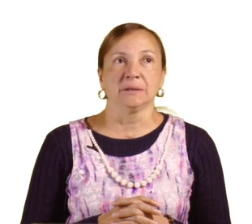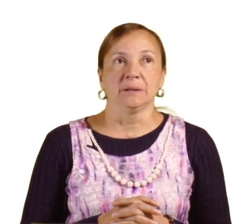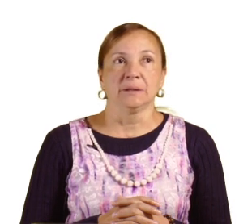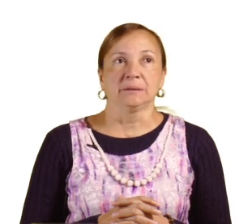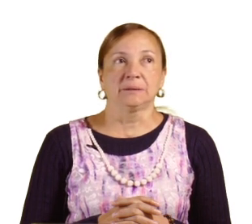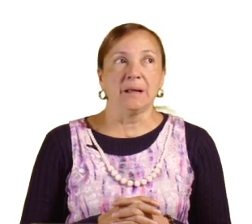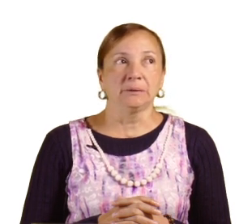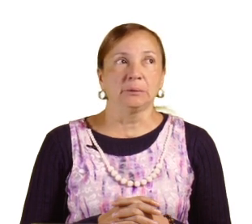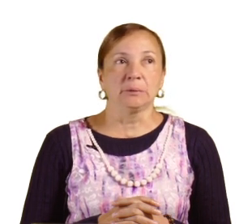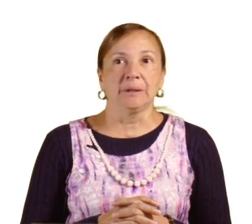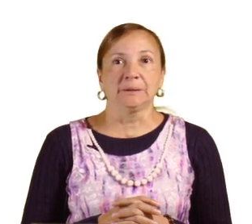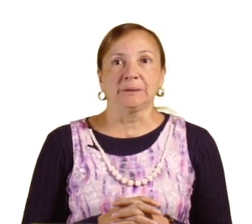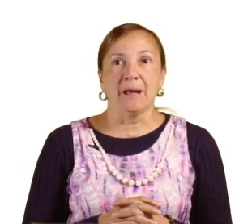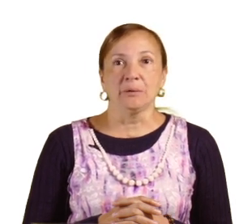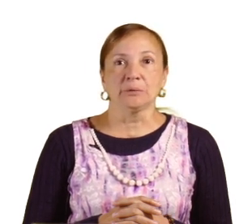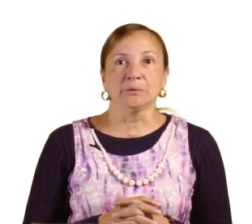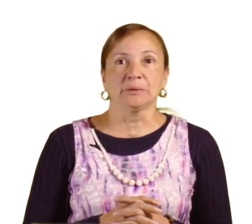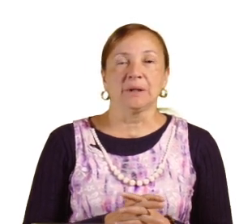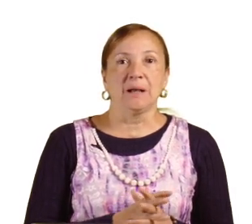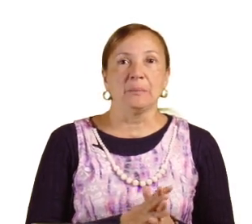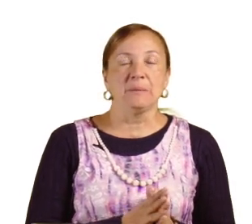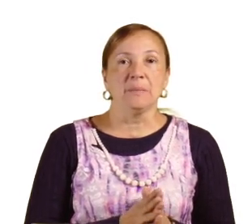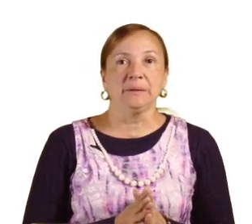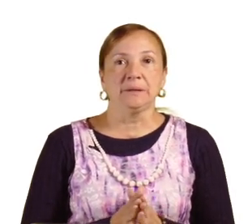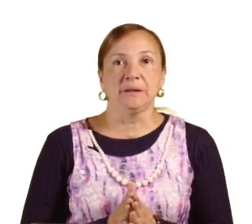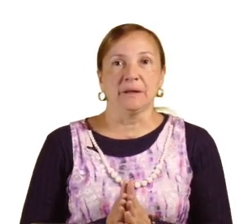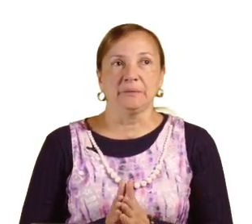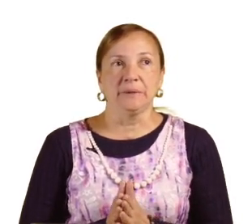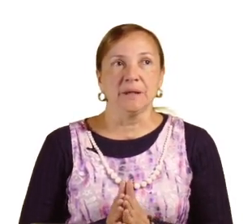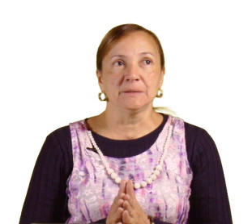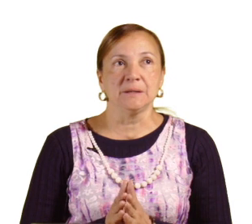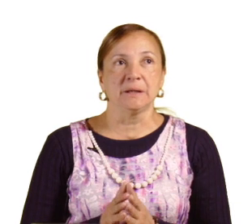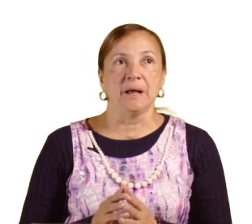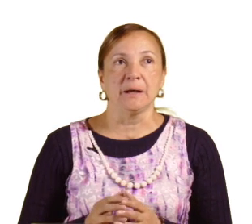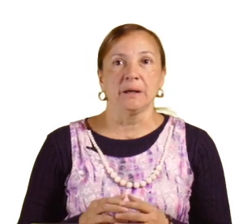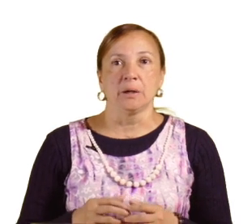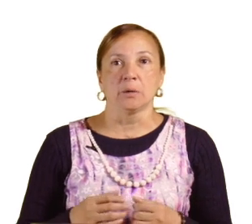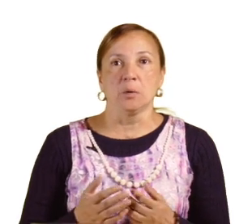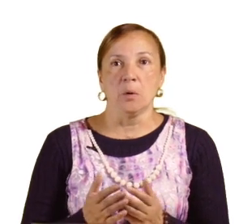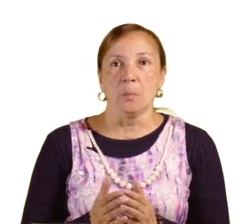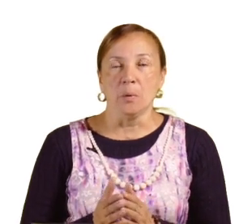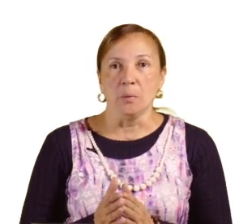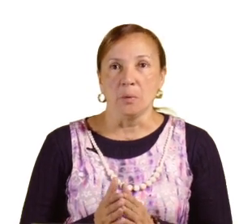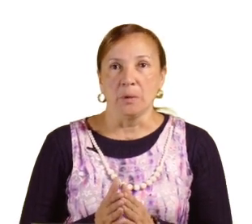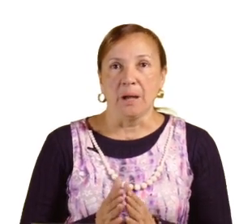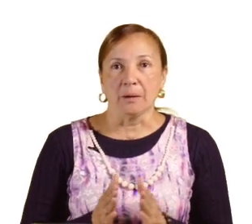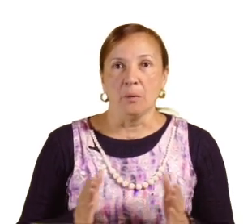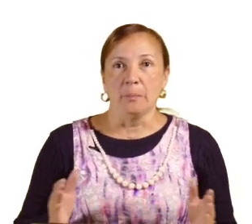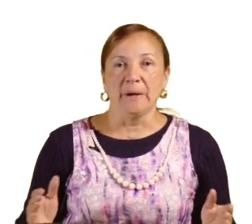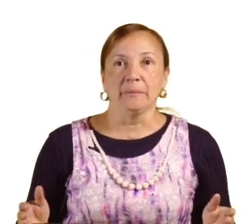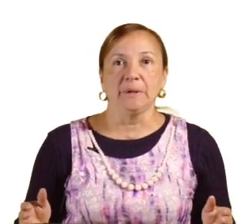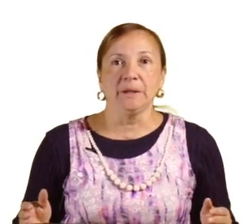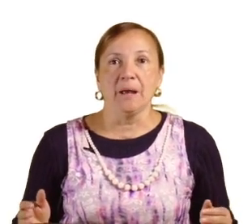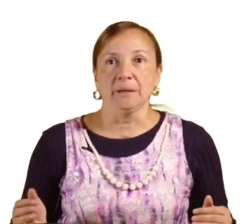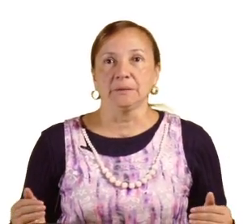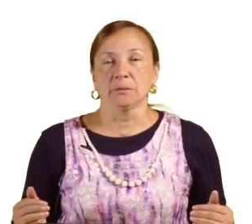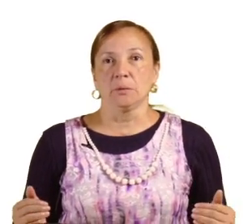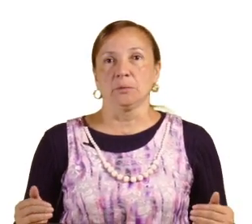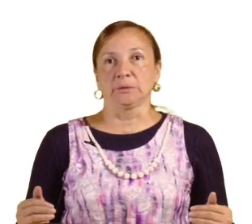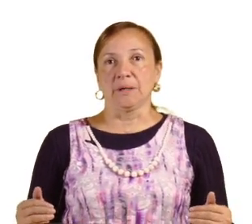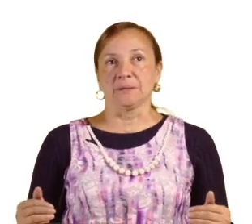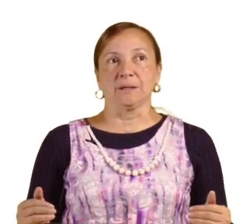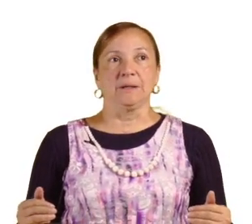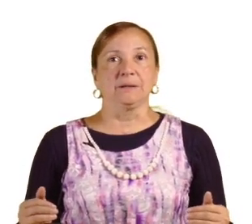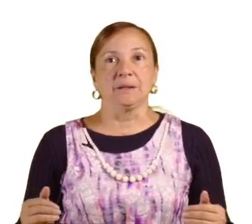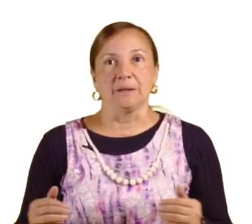comparables, tanto estados de la misma entidad financiera como la comparabilidad